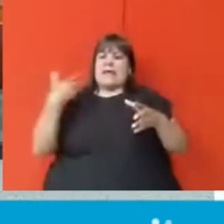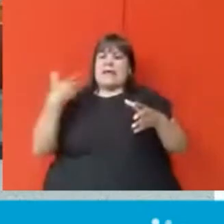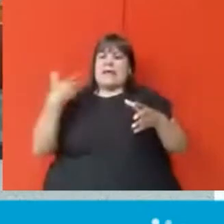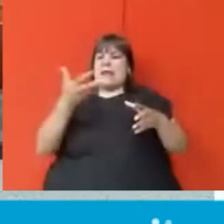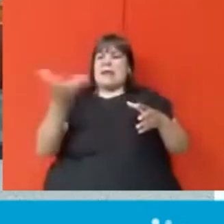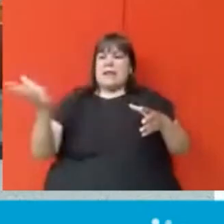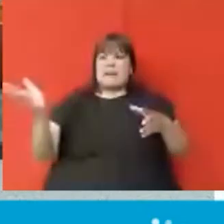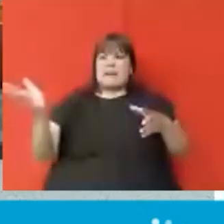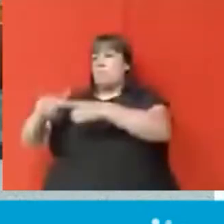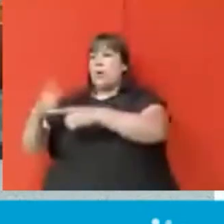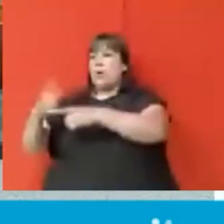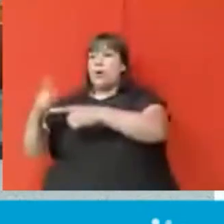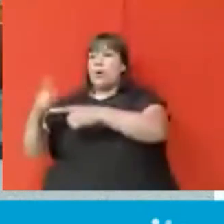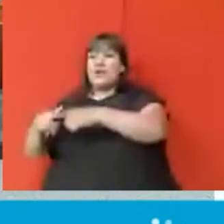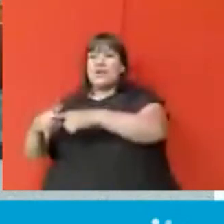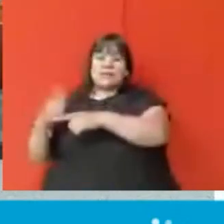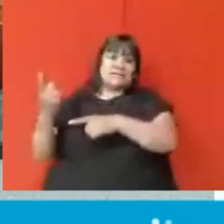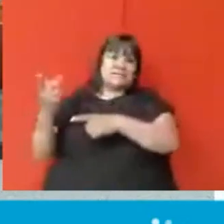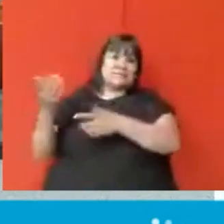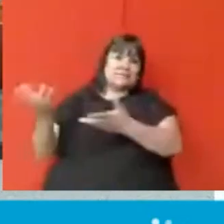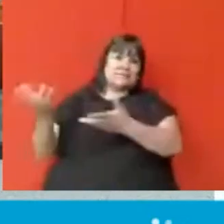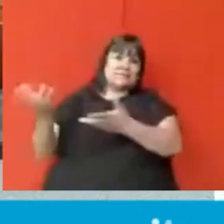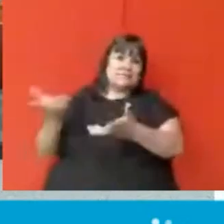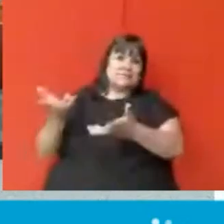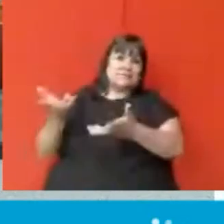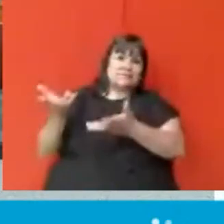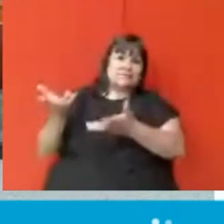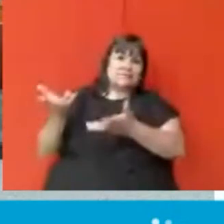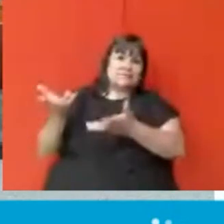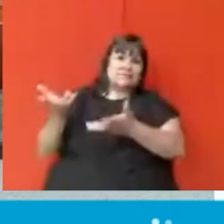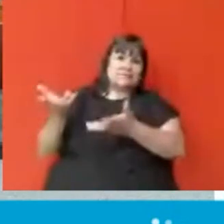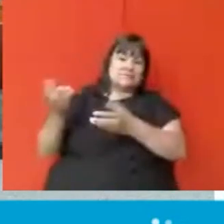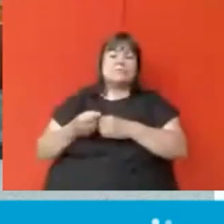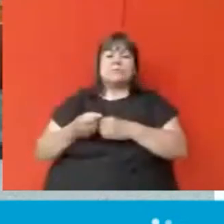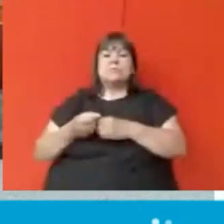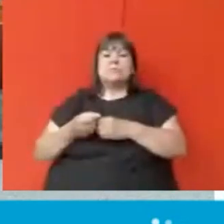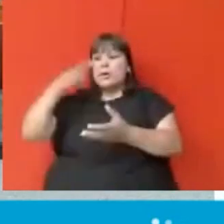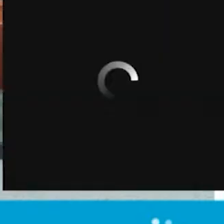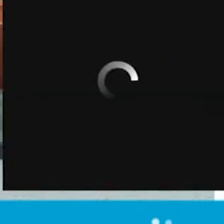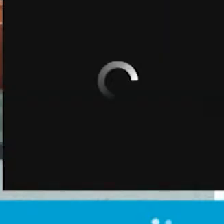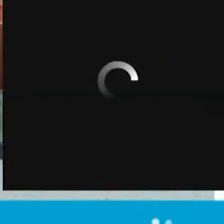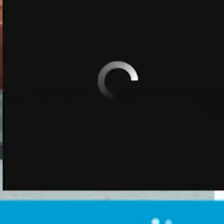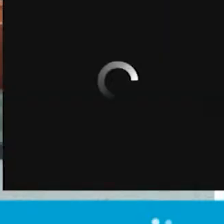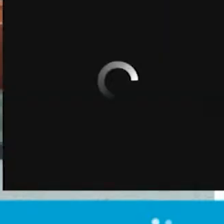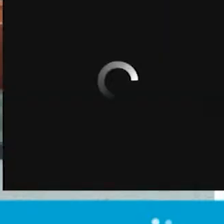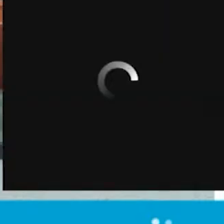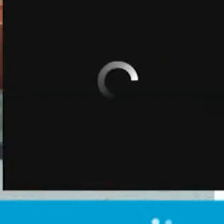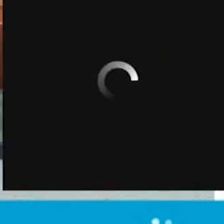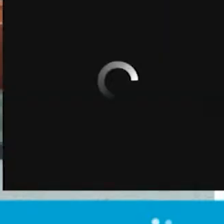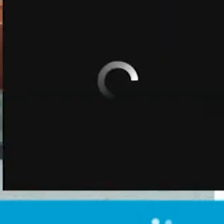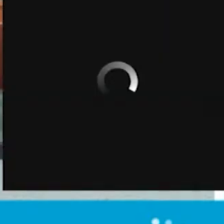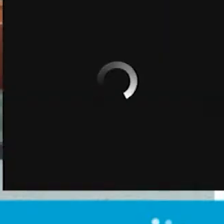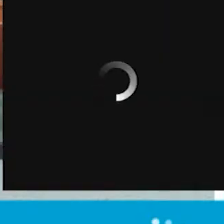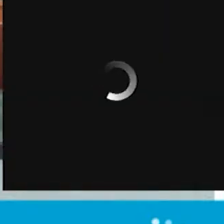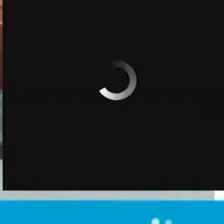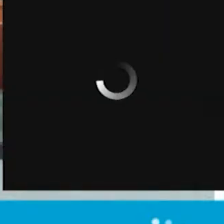determinan qué es lo que hay que hacer con las personas, con los seres humanos. Entonces, para eso usamos este modelo ecológico que puede explicar cualquier